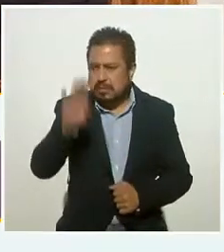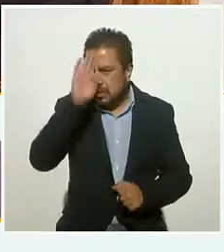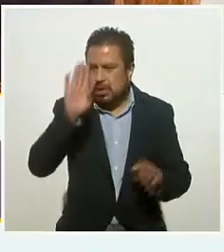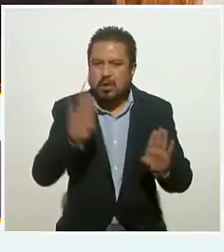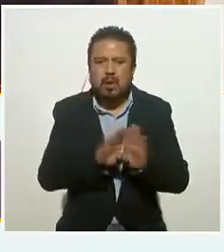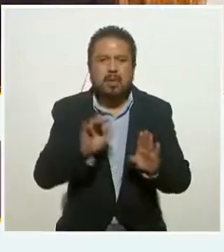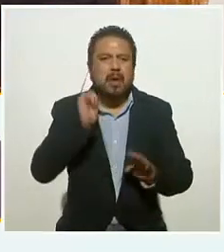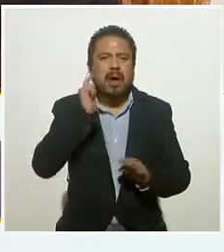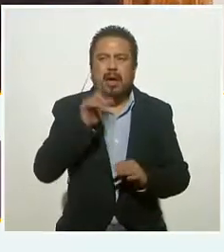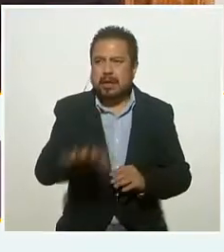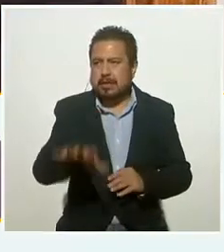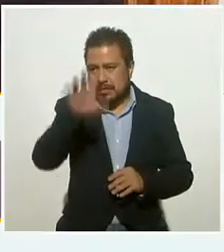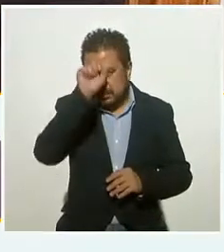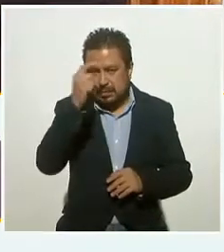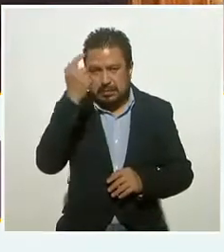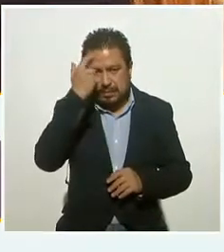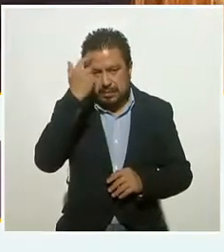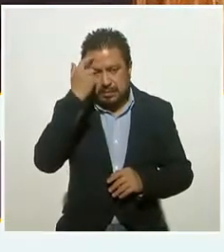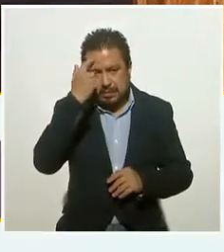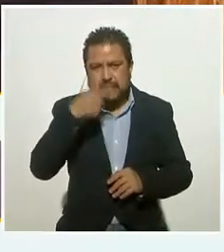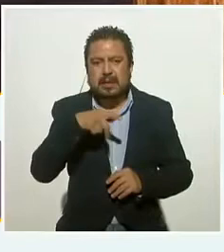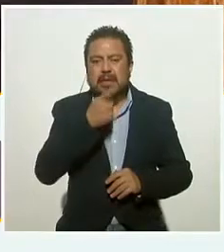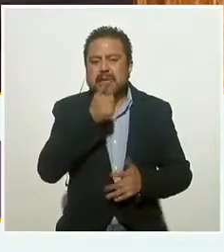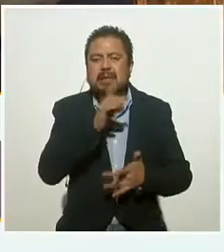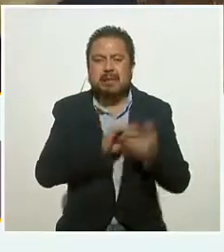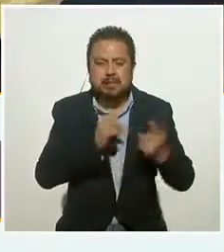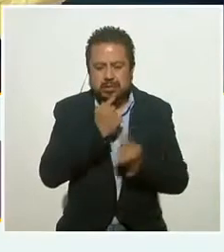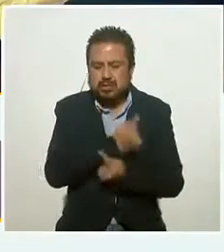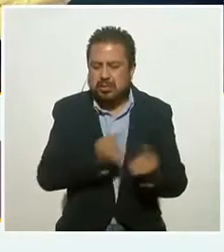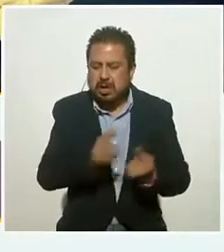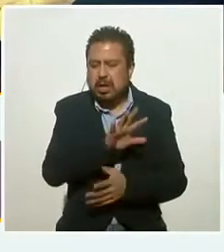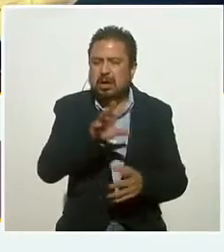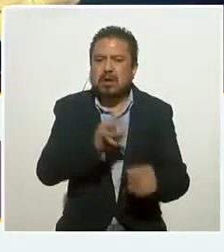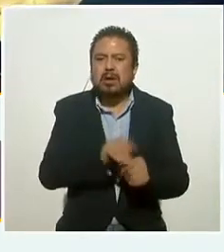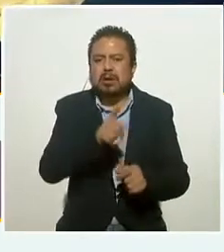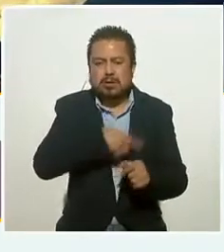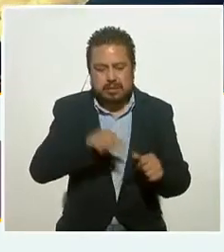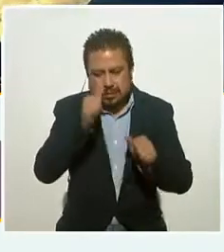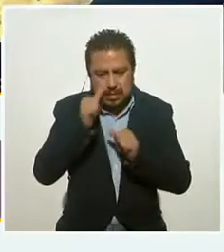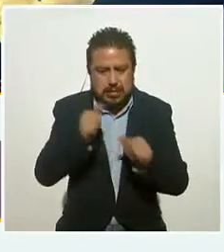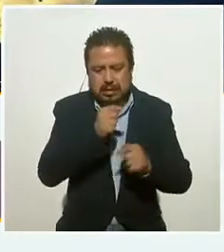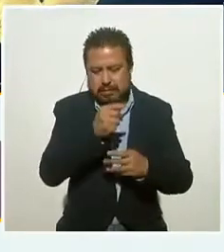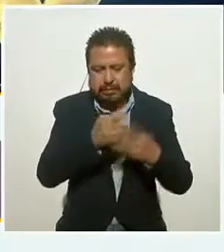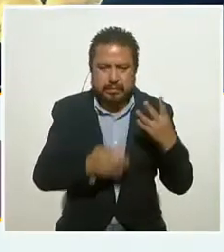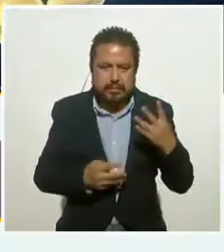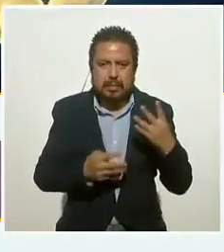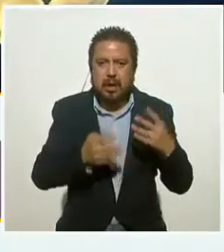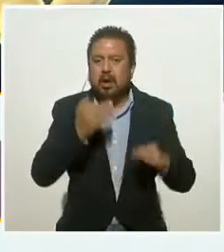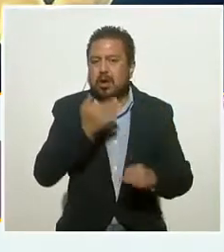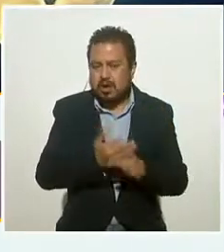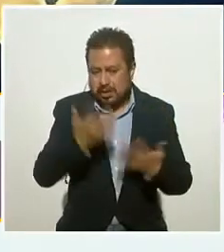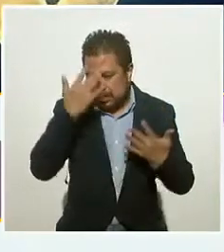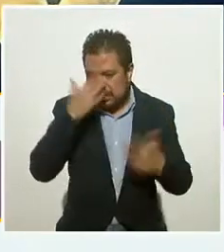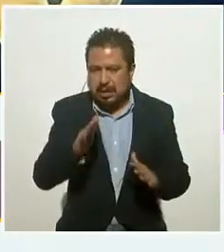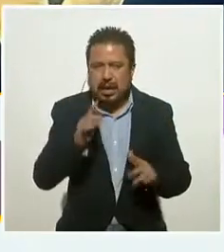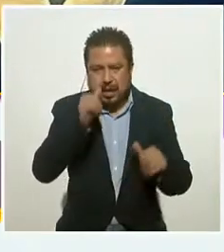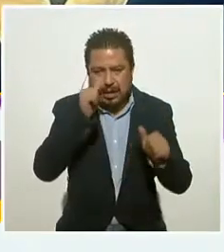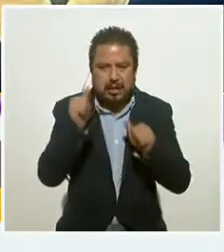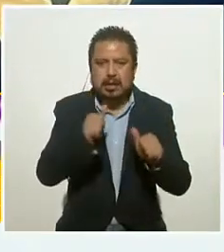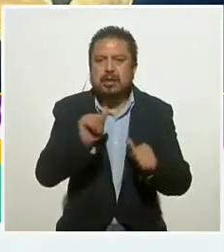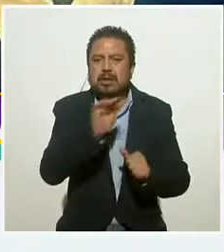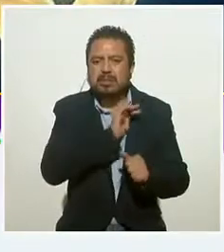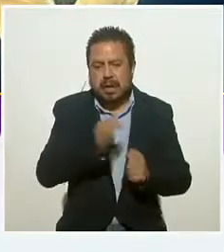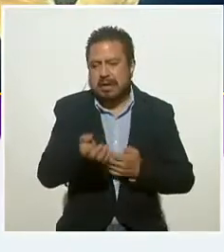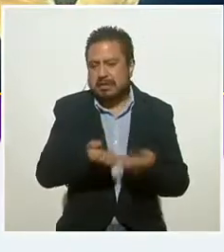algo cognitivo, ¿no? Y decimos a los niños y las niñas, pongan atención, etcétera. Hoy sabemos que la atención se puede